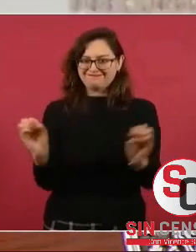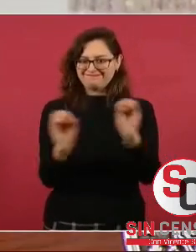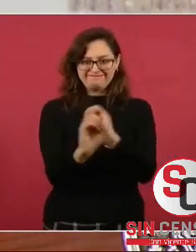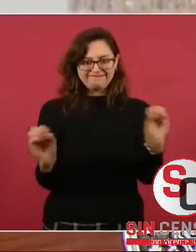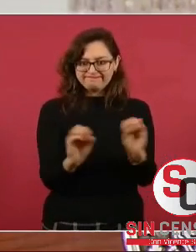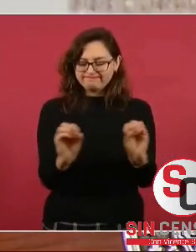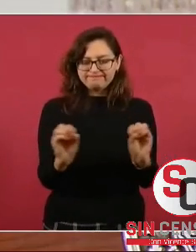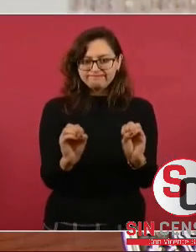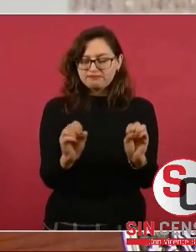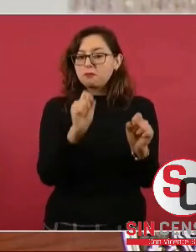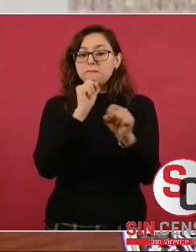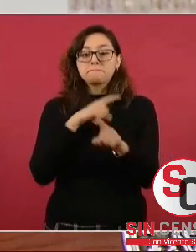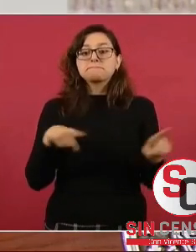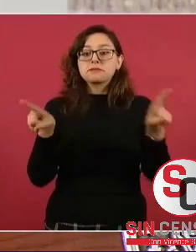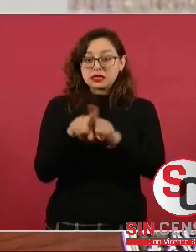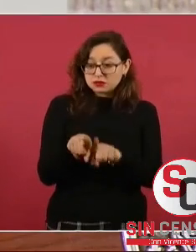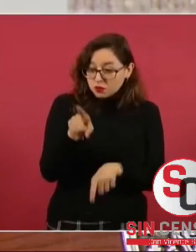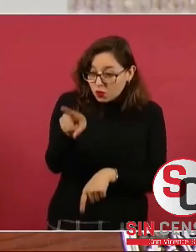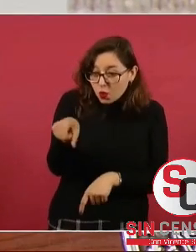impunidad.